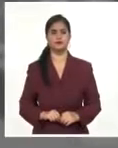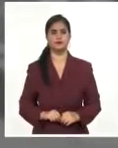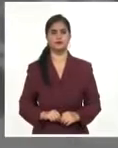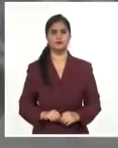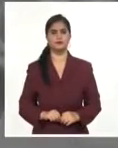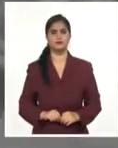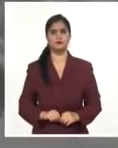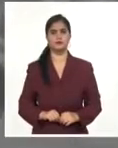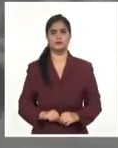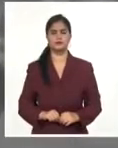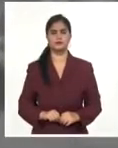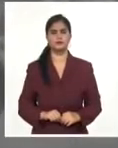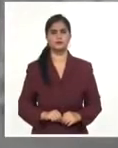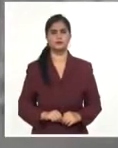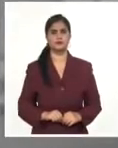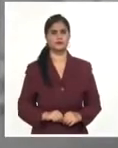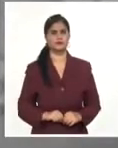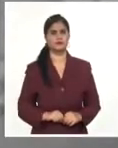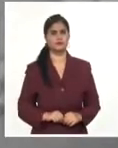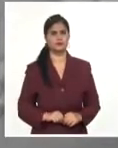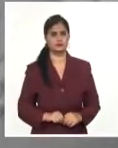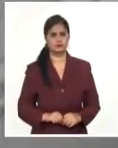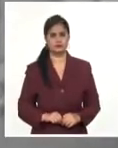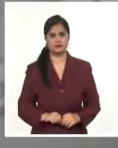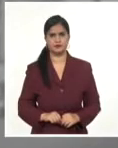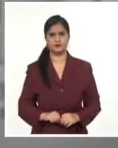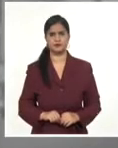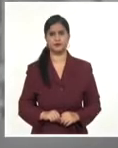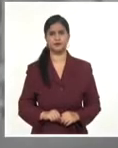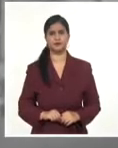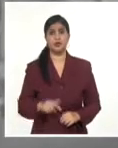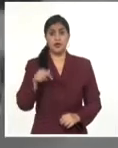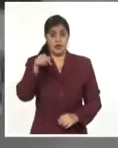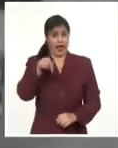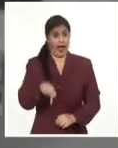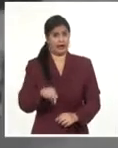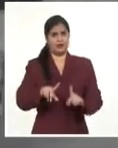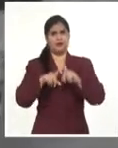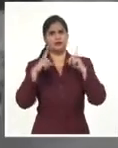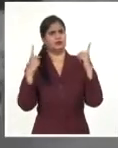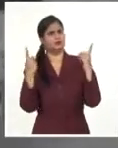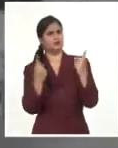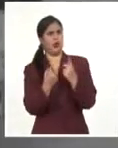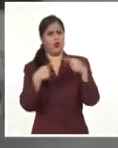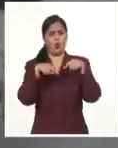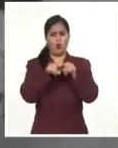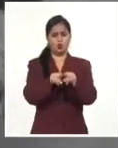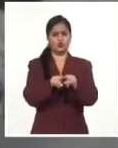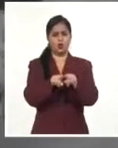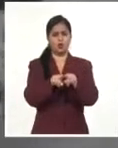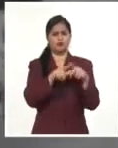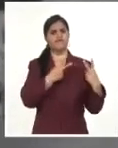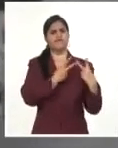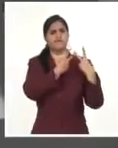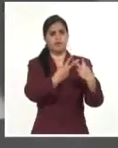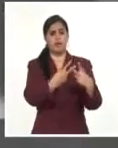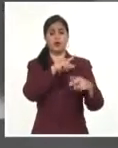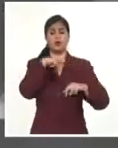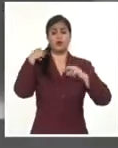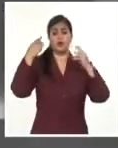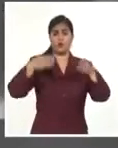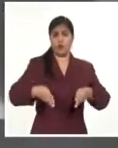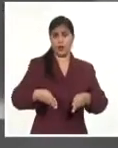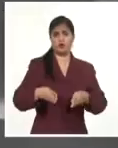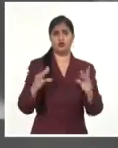Aquí, junto a los restos de los jóvenes heroicos, hijos de